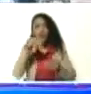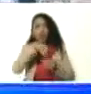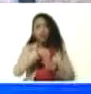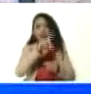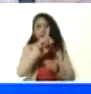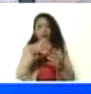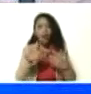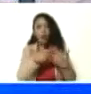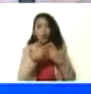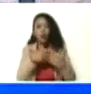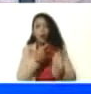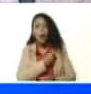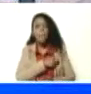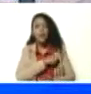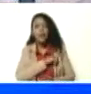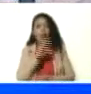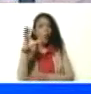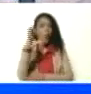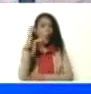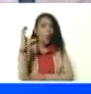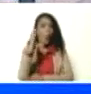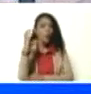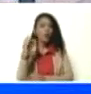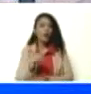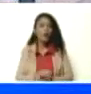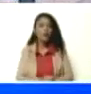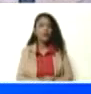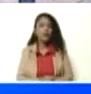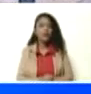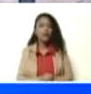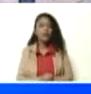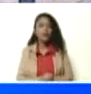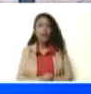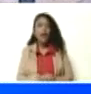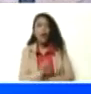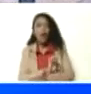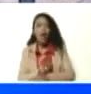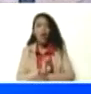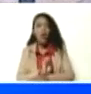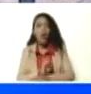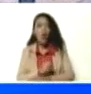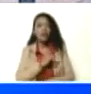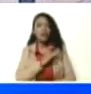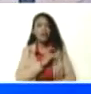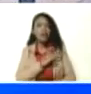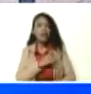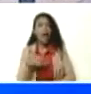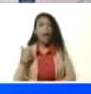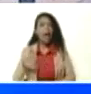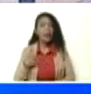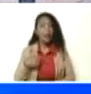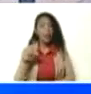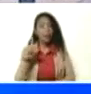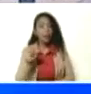Unidos, en España, en Colombia, Ecuador, Perú, Chile, Argentina